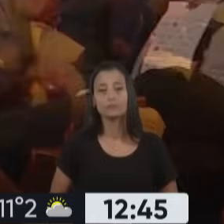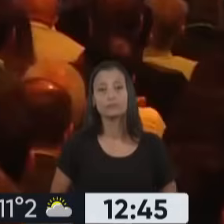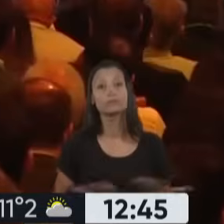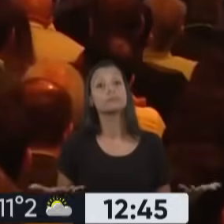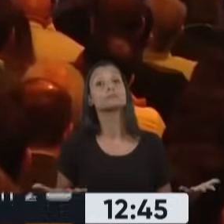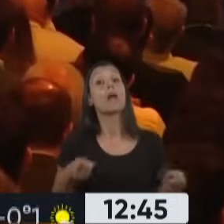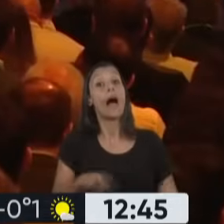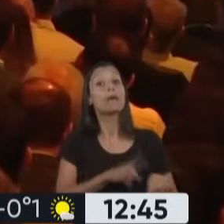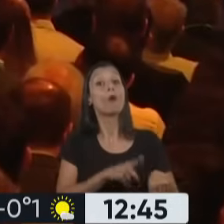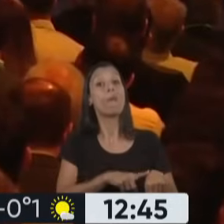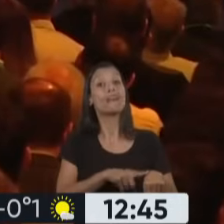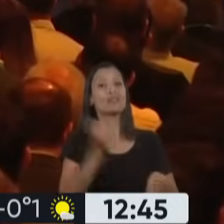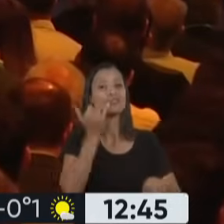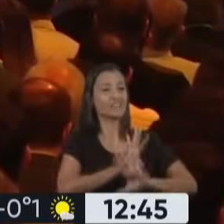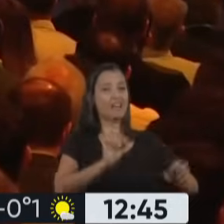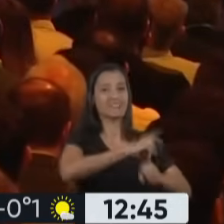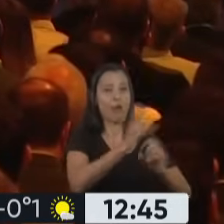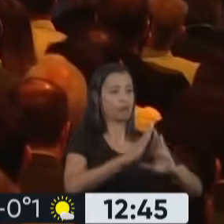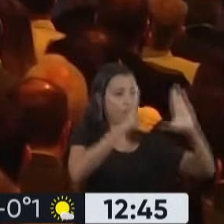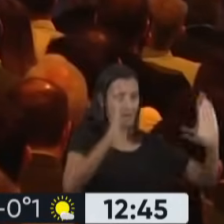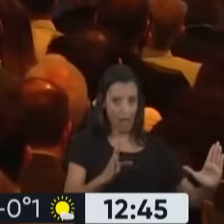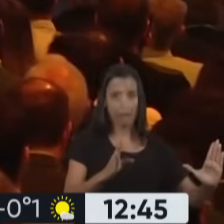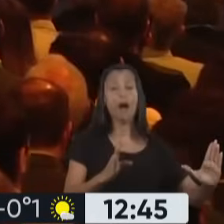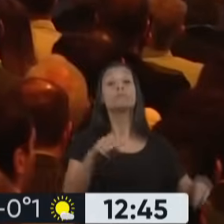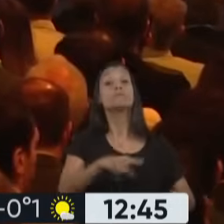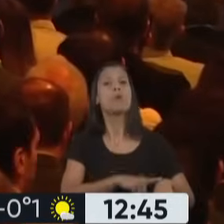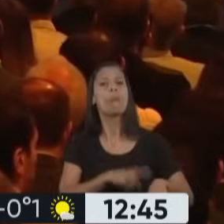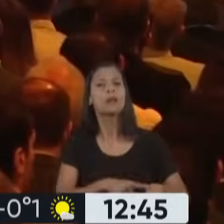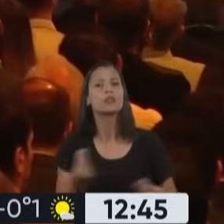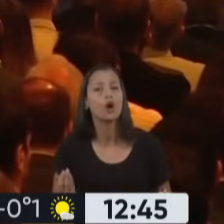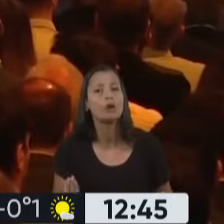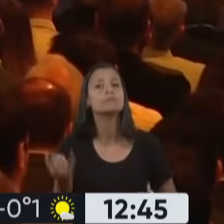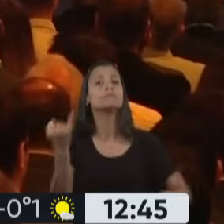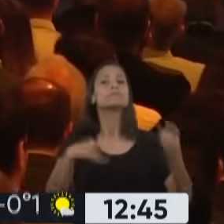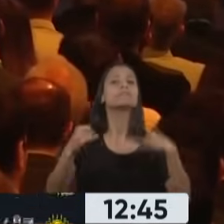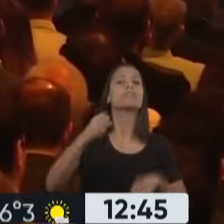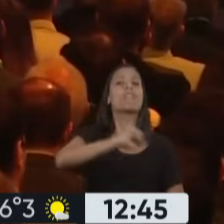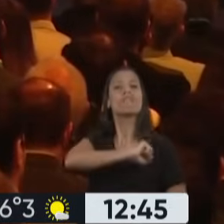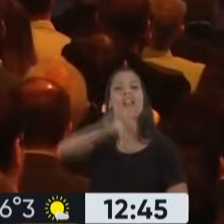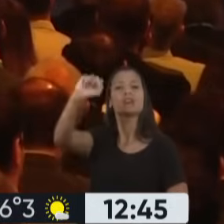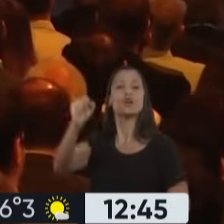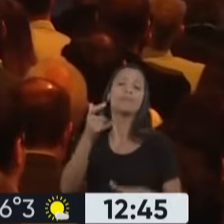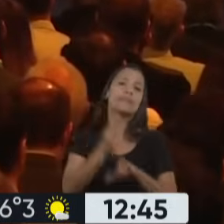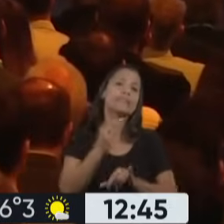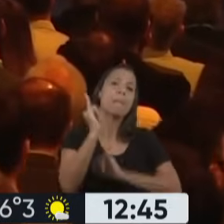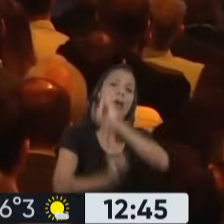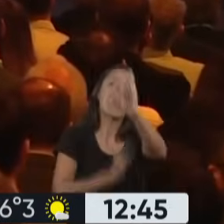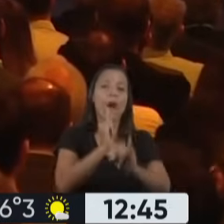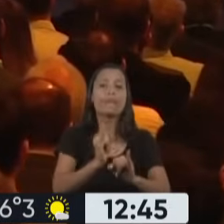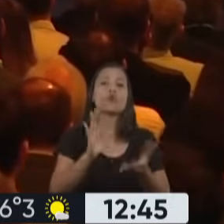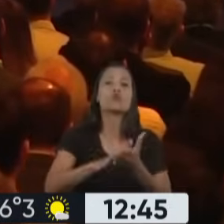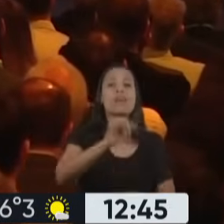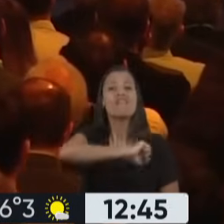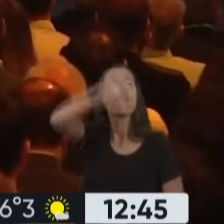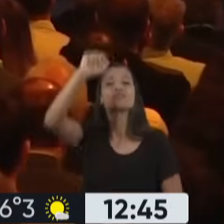Y a partir de ahí, la tasa de inflación, digamos, yo suelo hablar de la mayorista porque es la